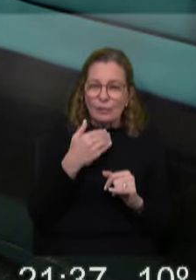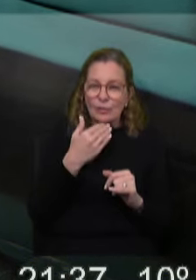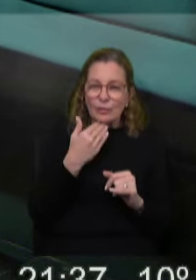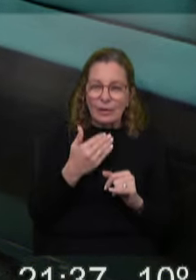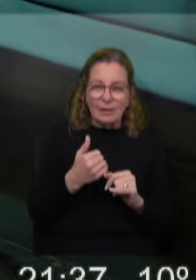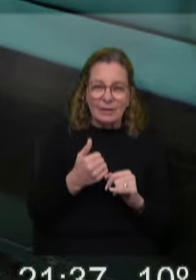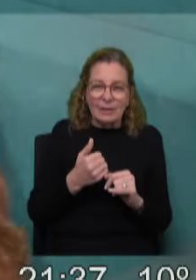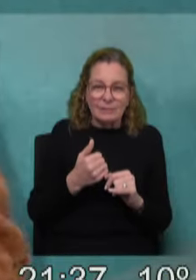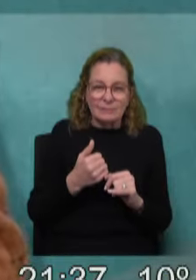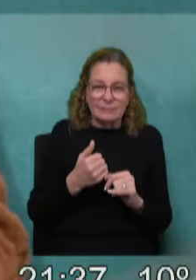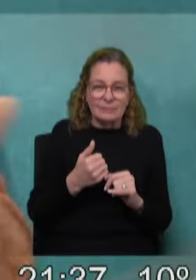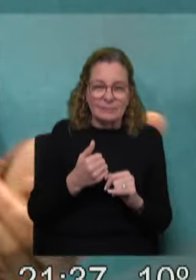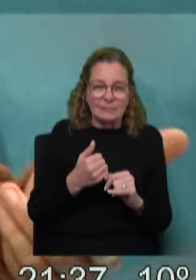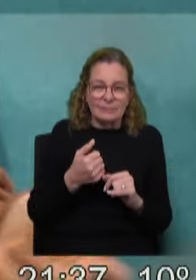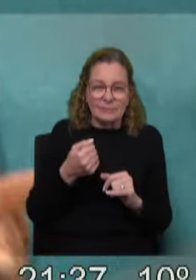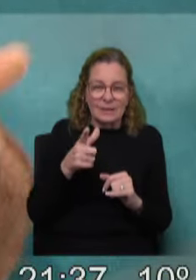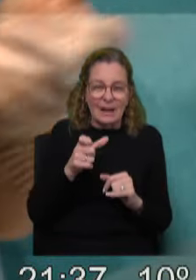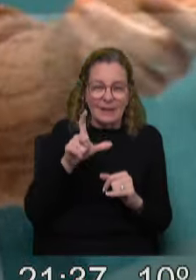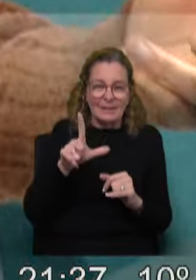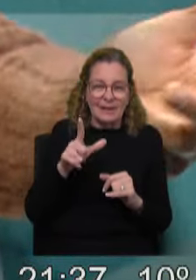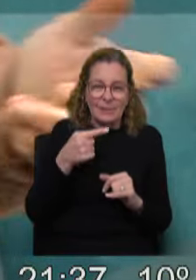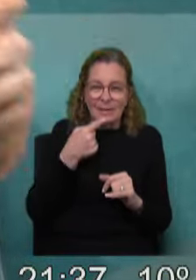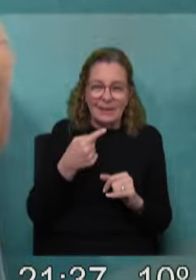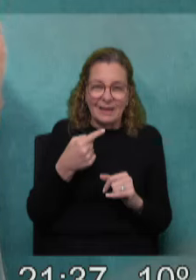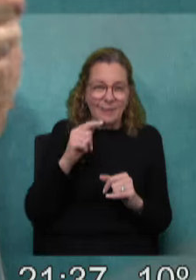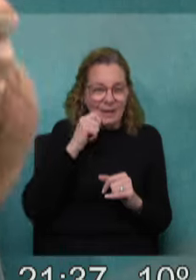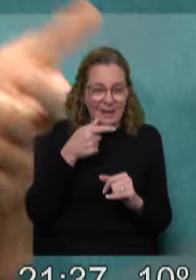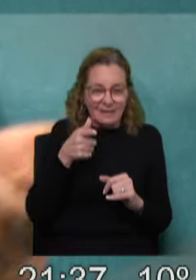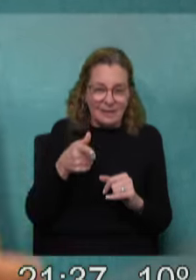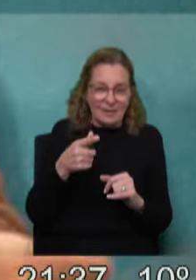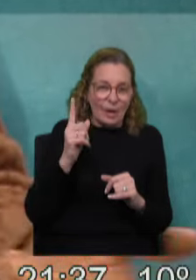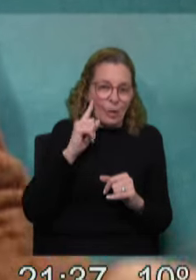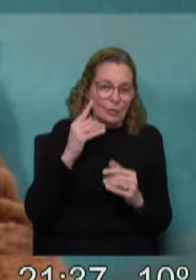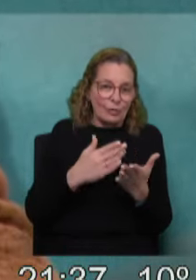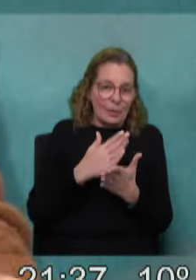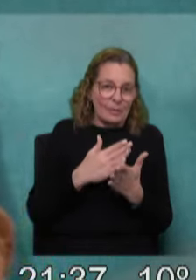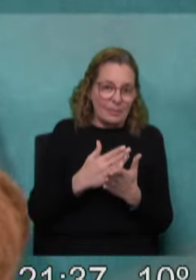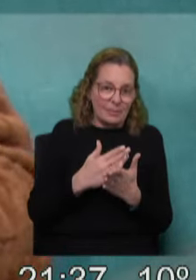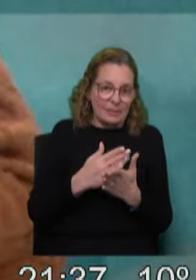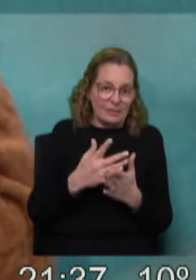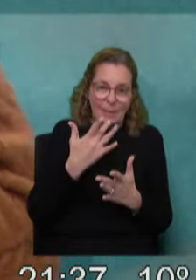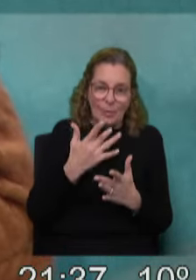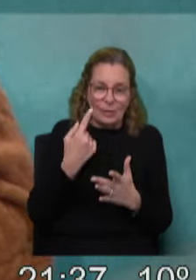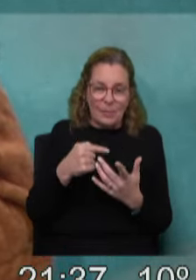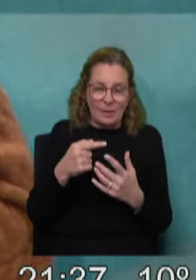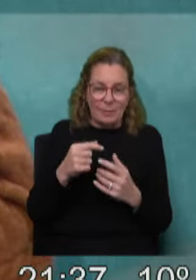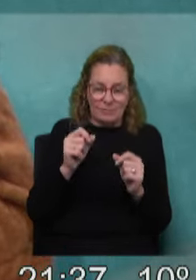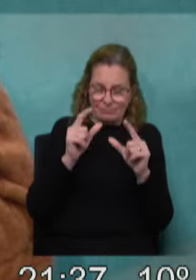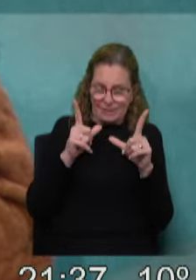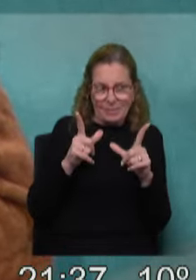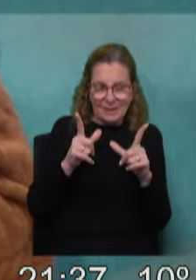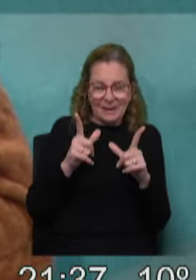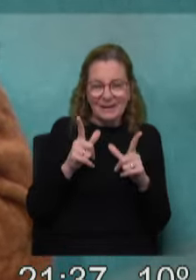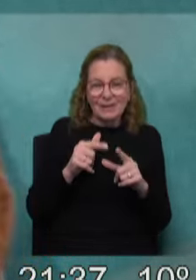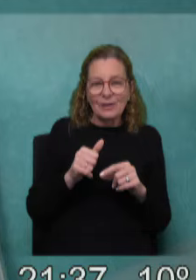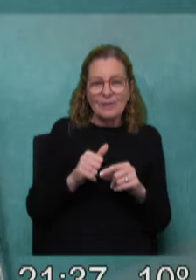viste, Axl Rose y me dijera, Martín, me encanta, te escucho de toda la vida. Estaría divino, pero me llamaría más